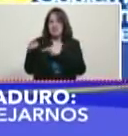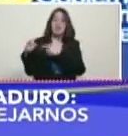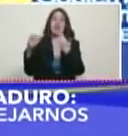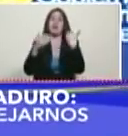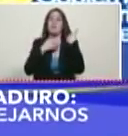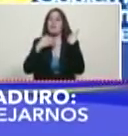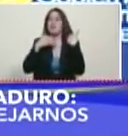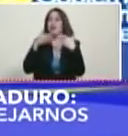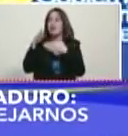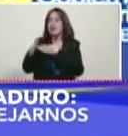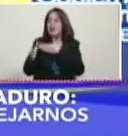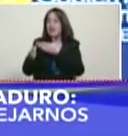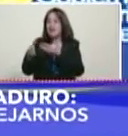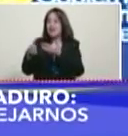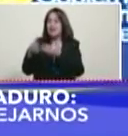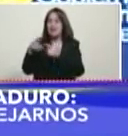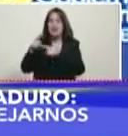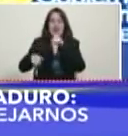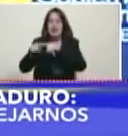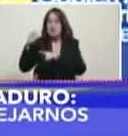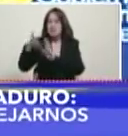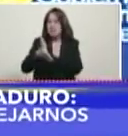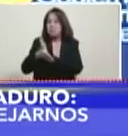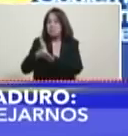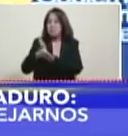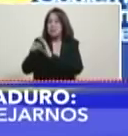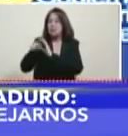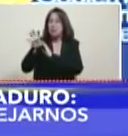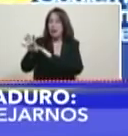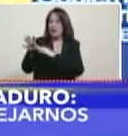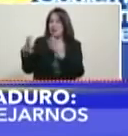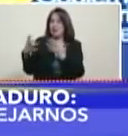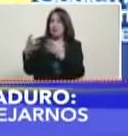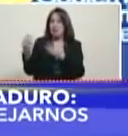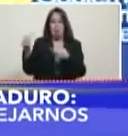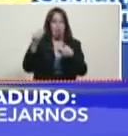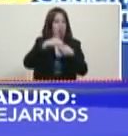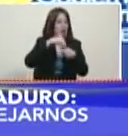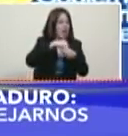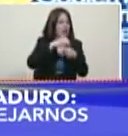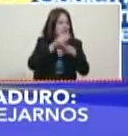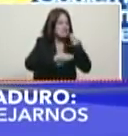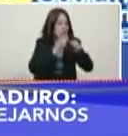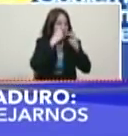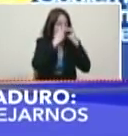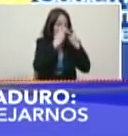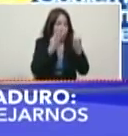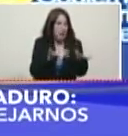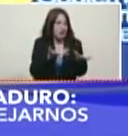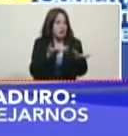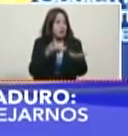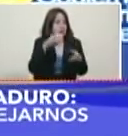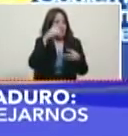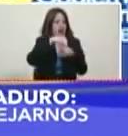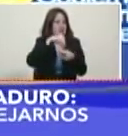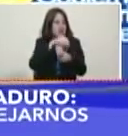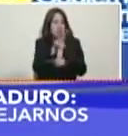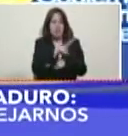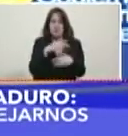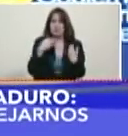más bien de los asuntos internos de su país en vez de estar metiendo sus narices en los asuntos internos de